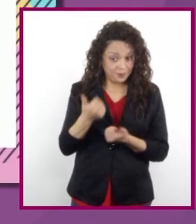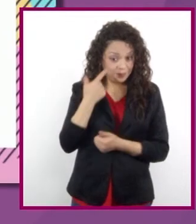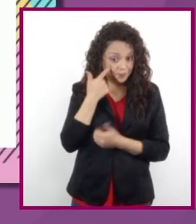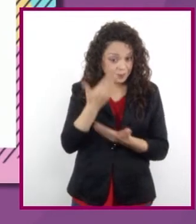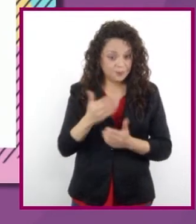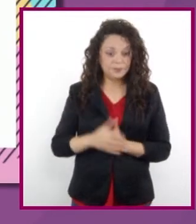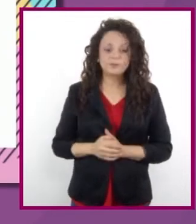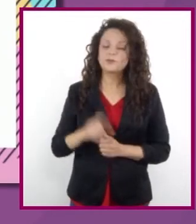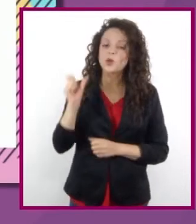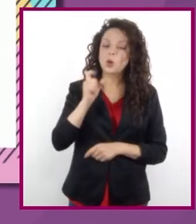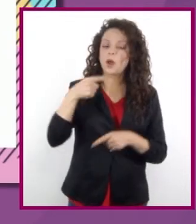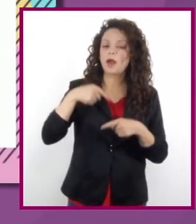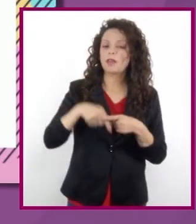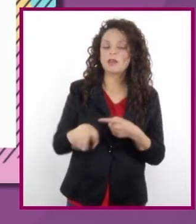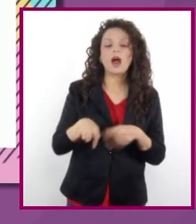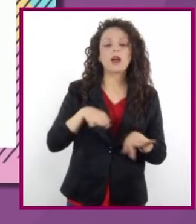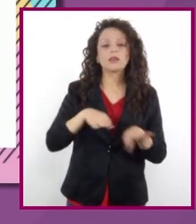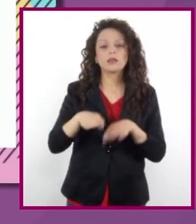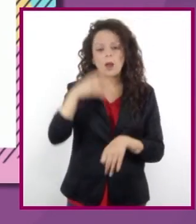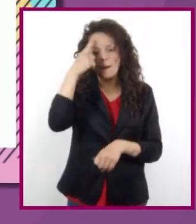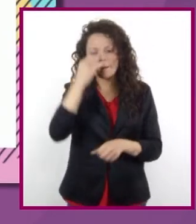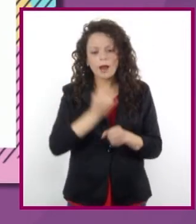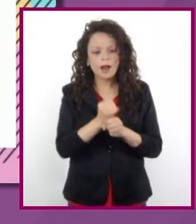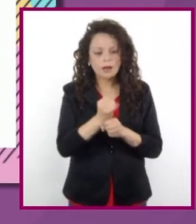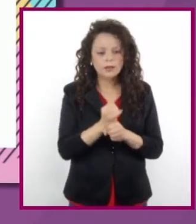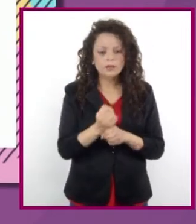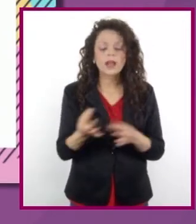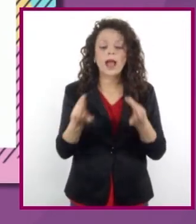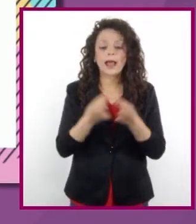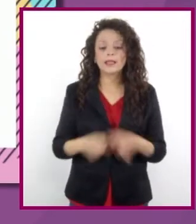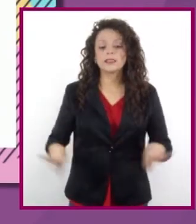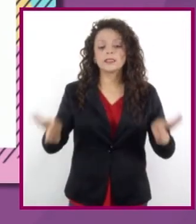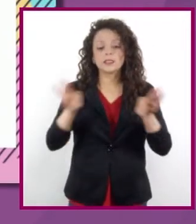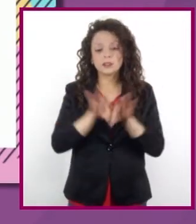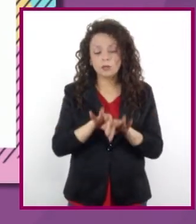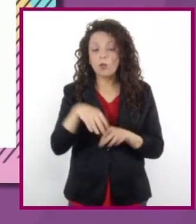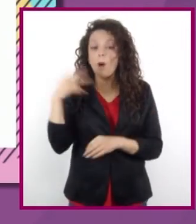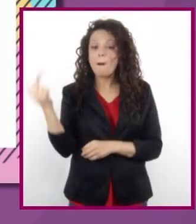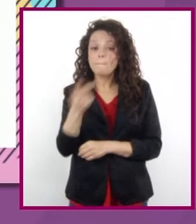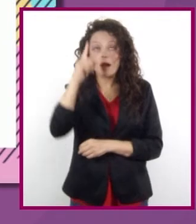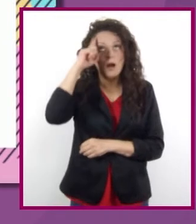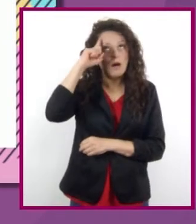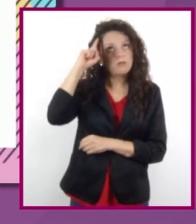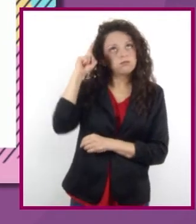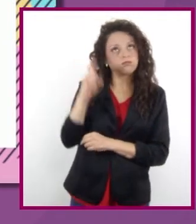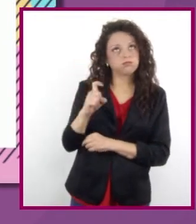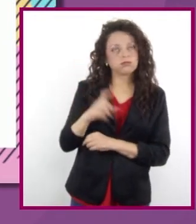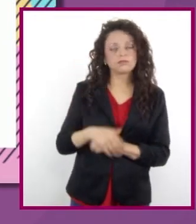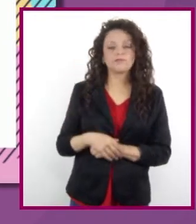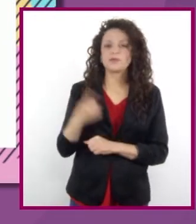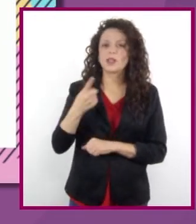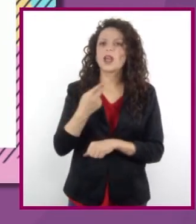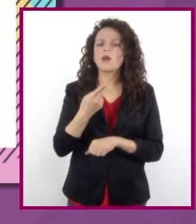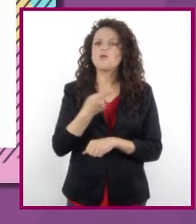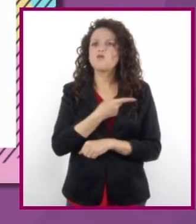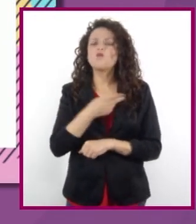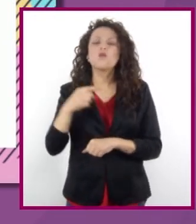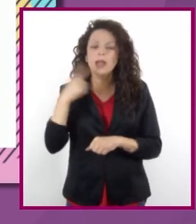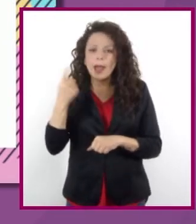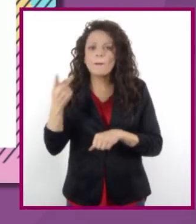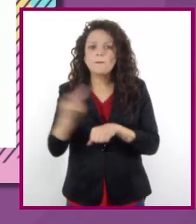un trabajo de investigación, es importante realizar preguntas como: ¿qué puedo aportar con este